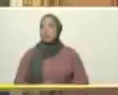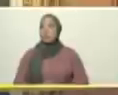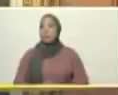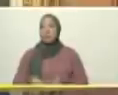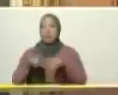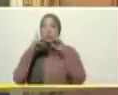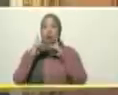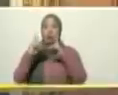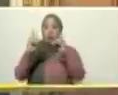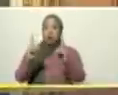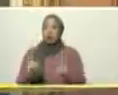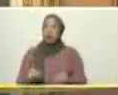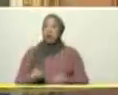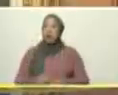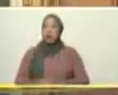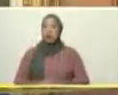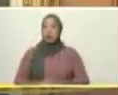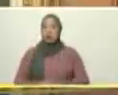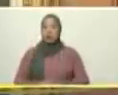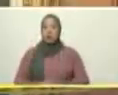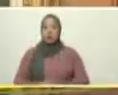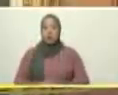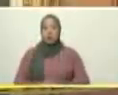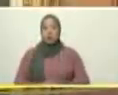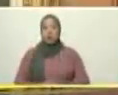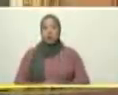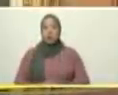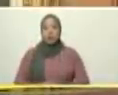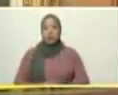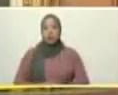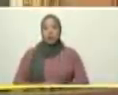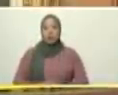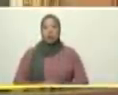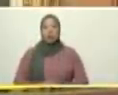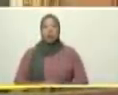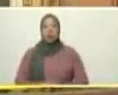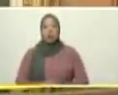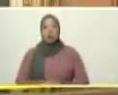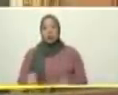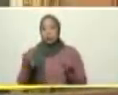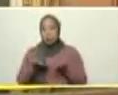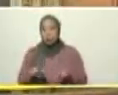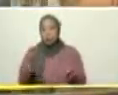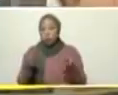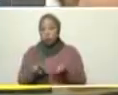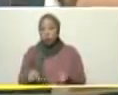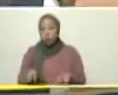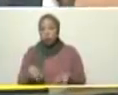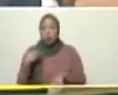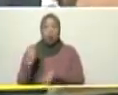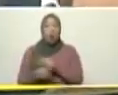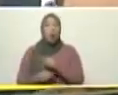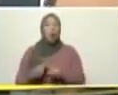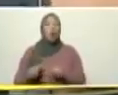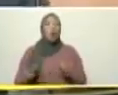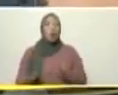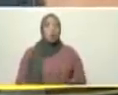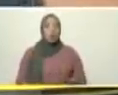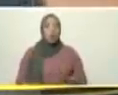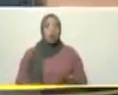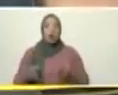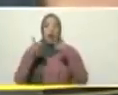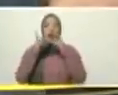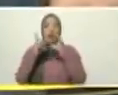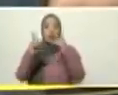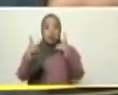decidido disminuir las brechas de libertad, cómo Occidente ha